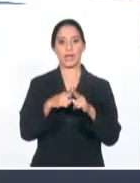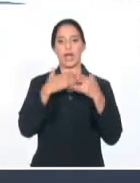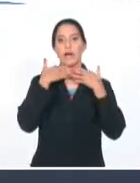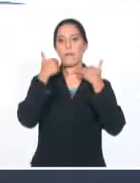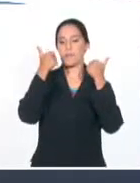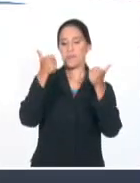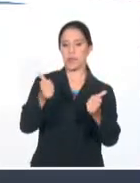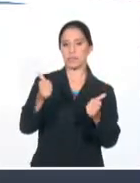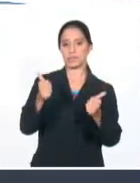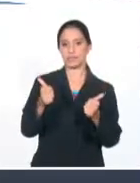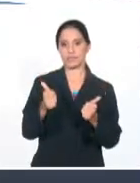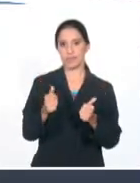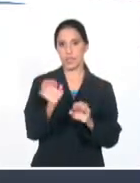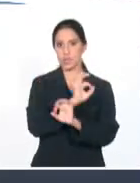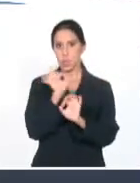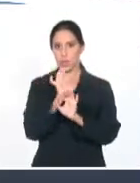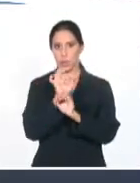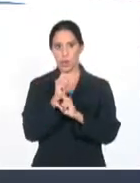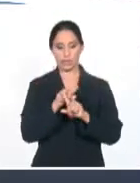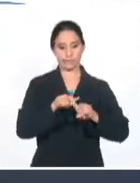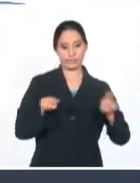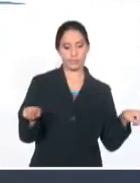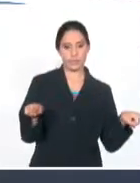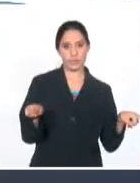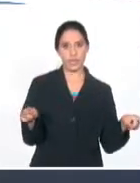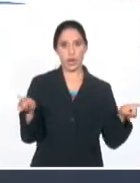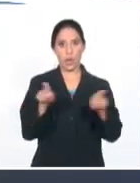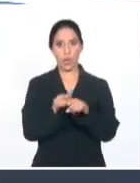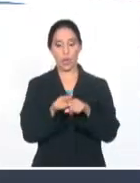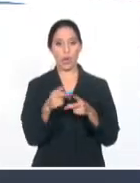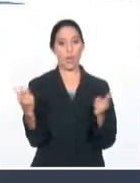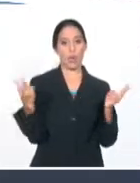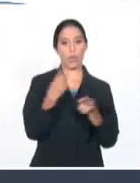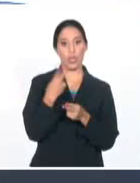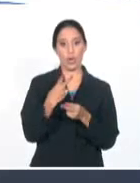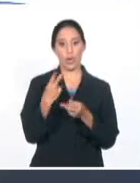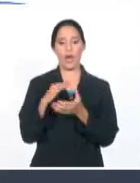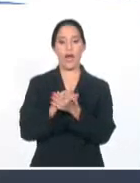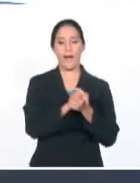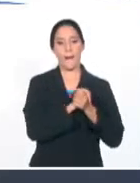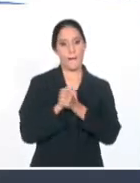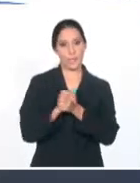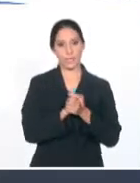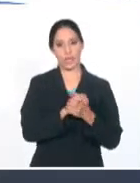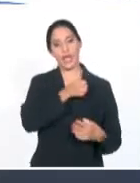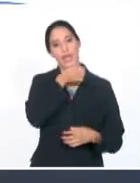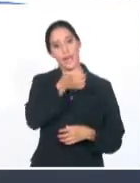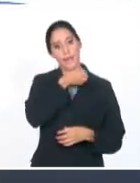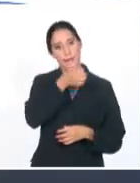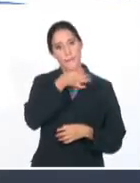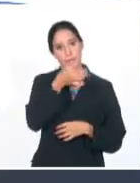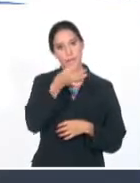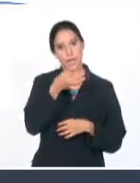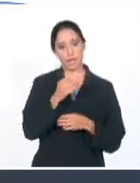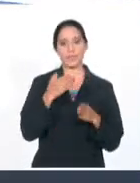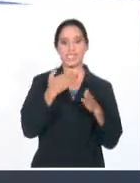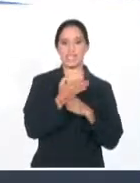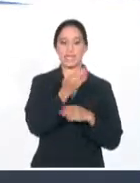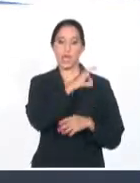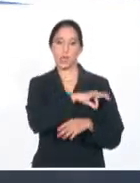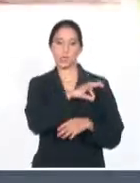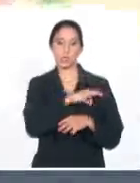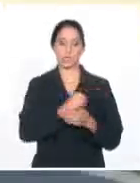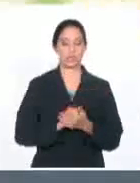pistas. Sobre la amistad que existe entre estos dos corredores, trata la siguiente crónica de nuestro enviado especial a Santiago de Chile, Pavel